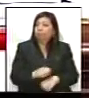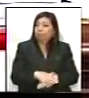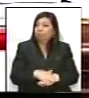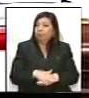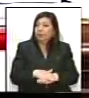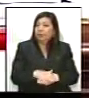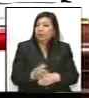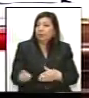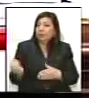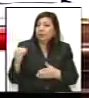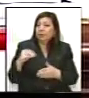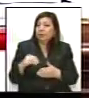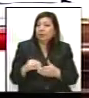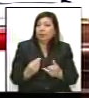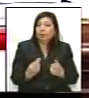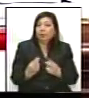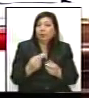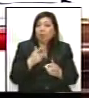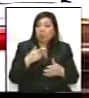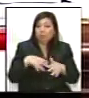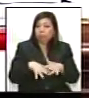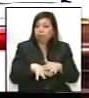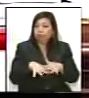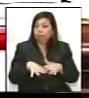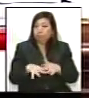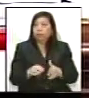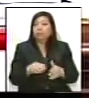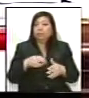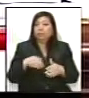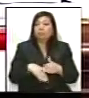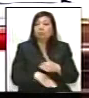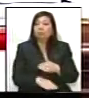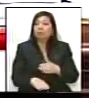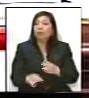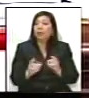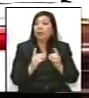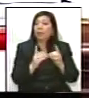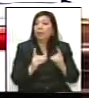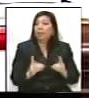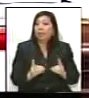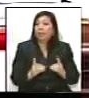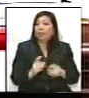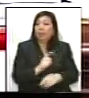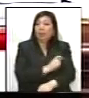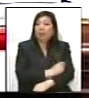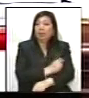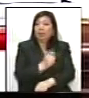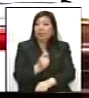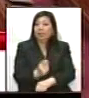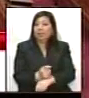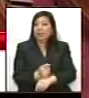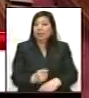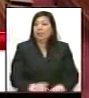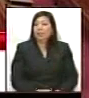estudio integral de los recursos hídricos superficiales y subterráneos del departamento de tacna